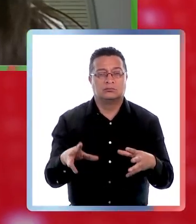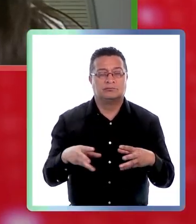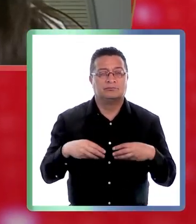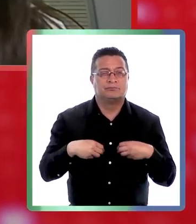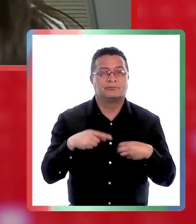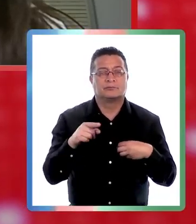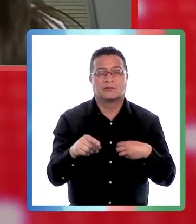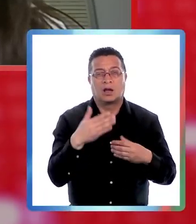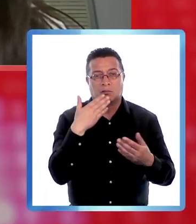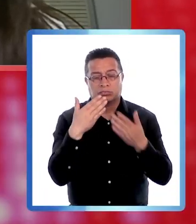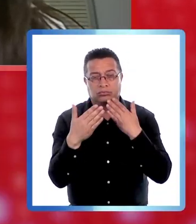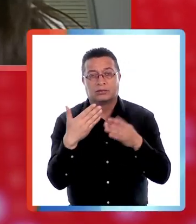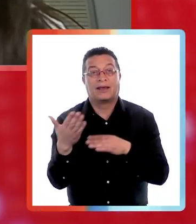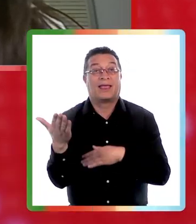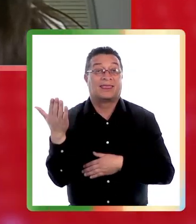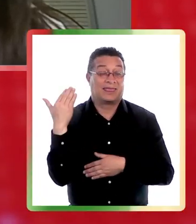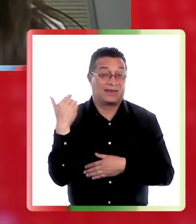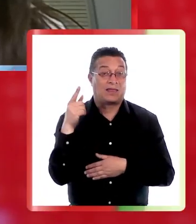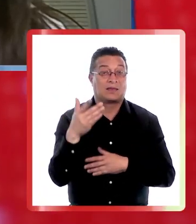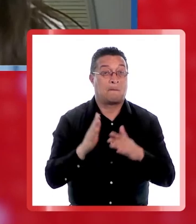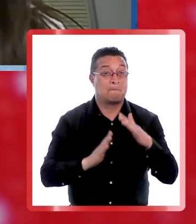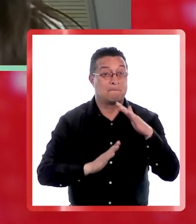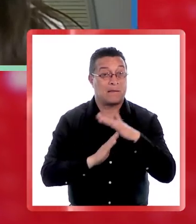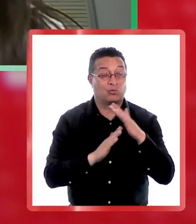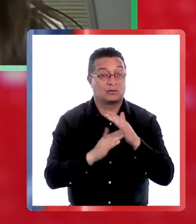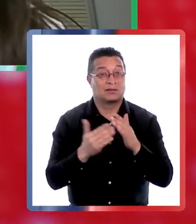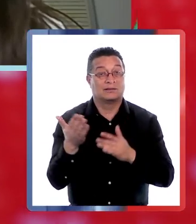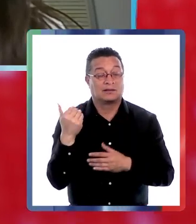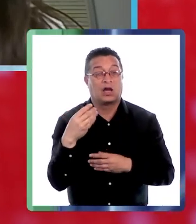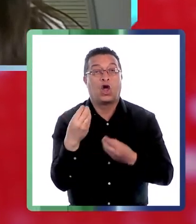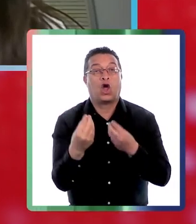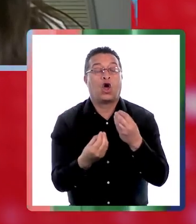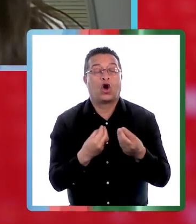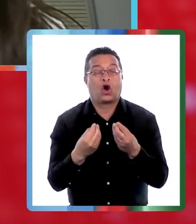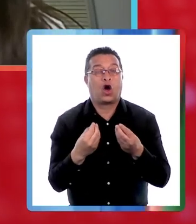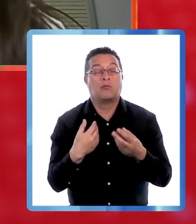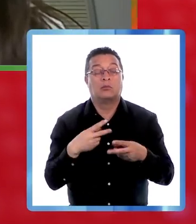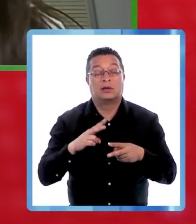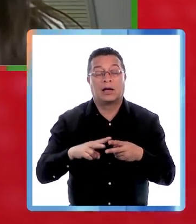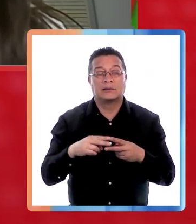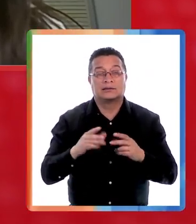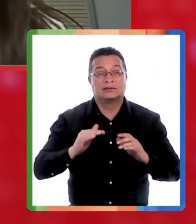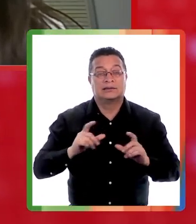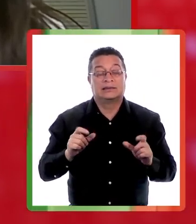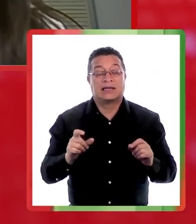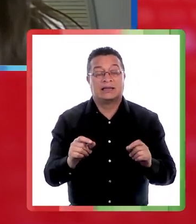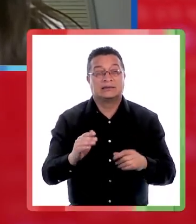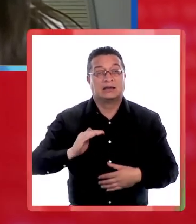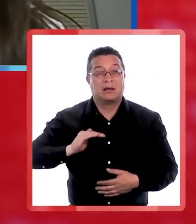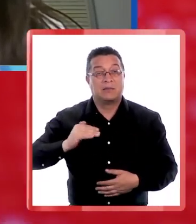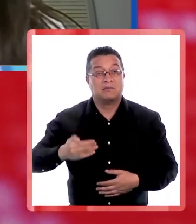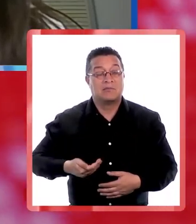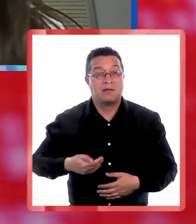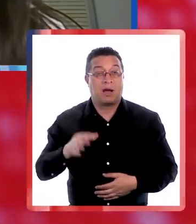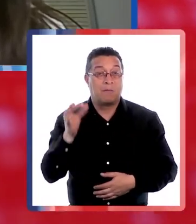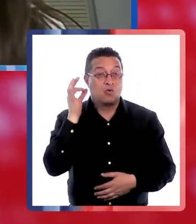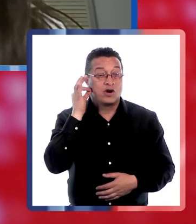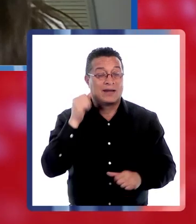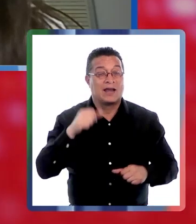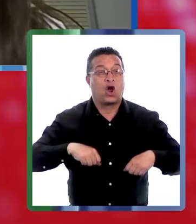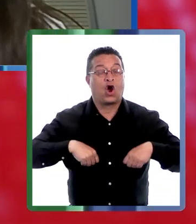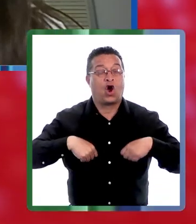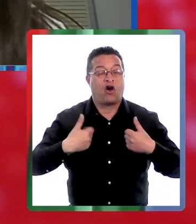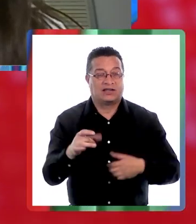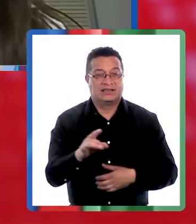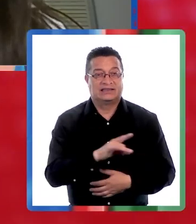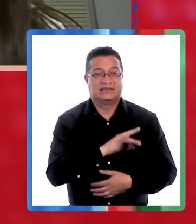aborda, lo comentamos un poco antes de la pausa, cómo se aborda el cáncer de mama en mujeres jóvenes